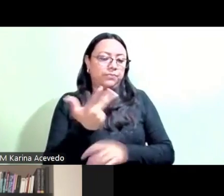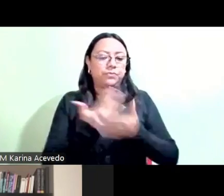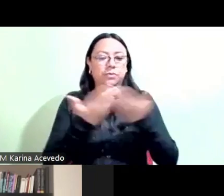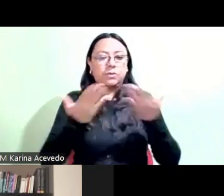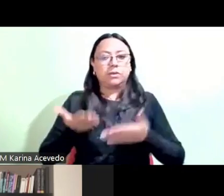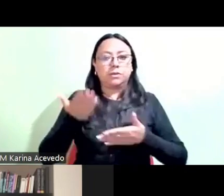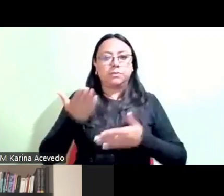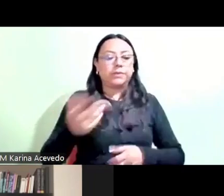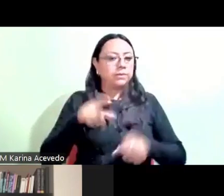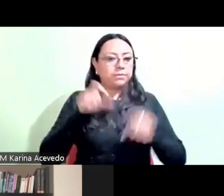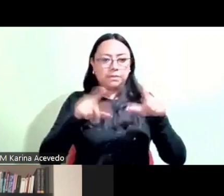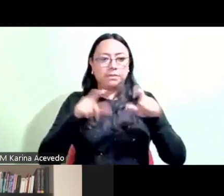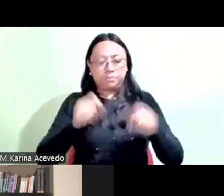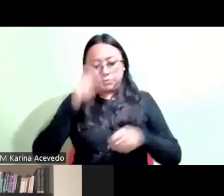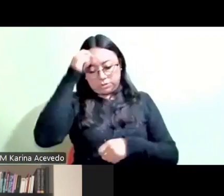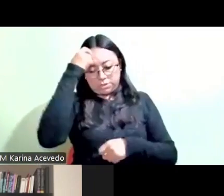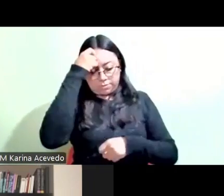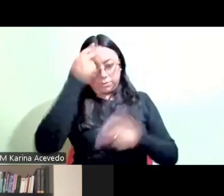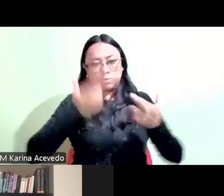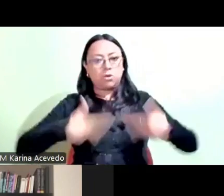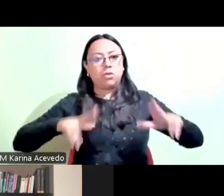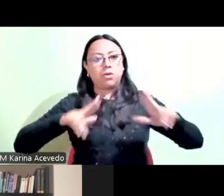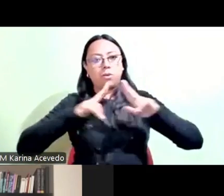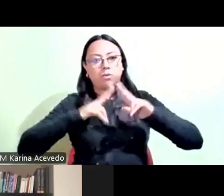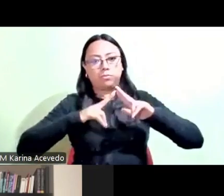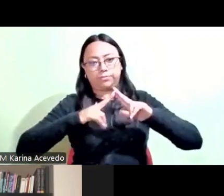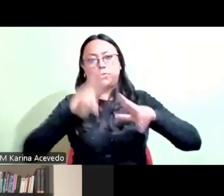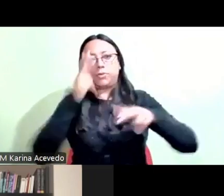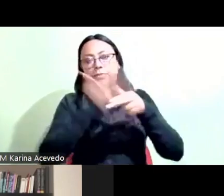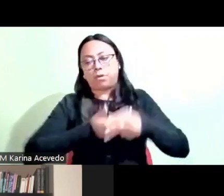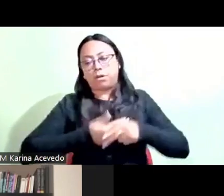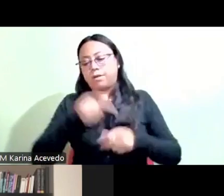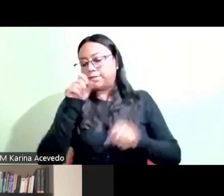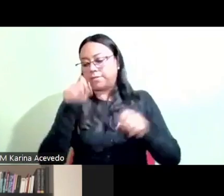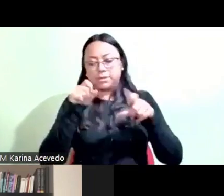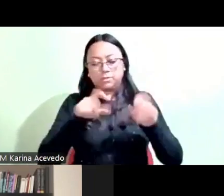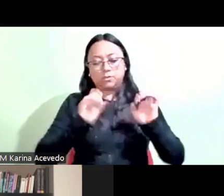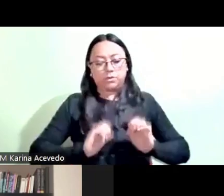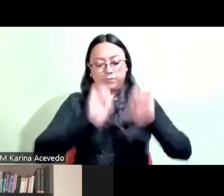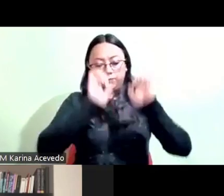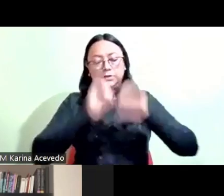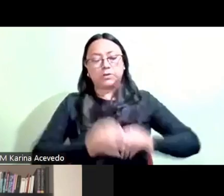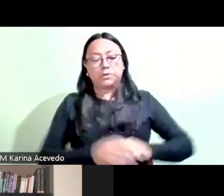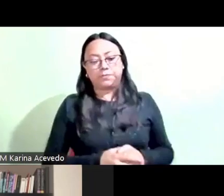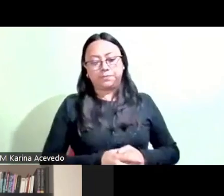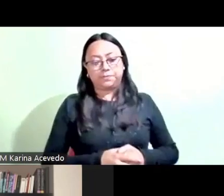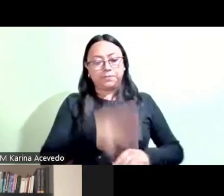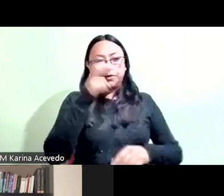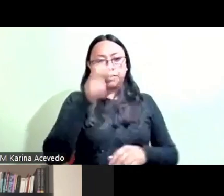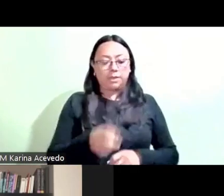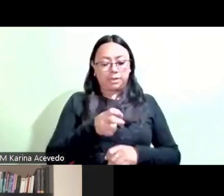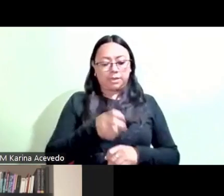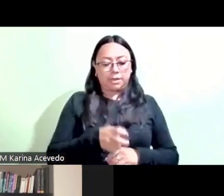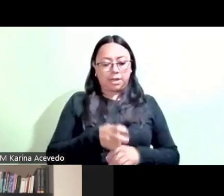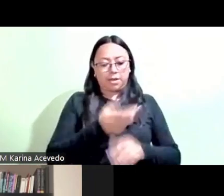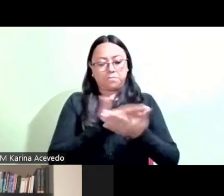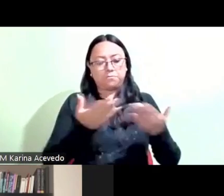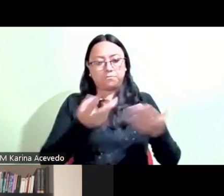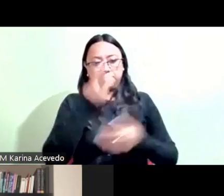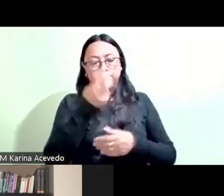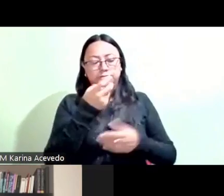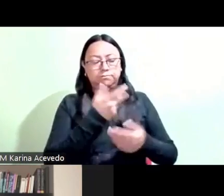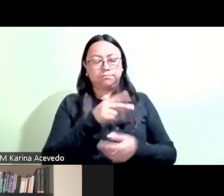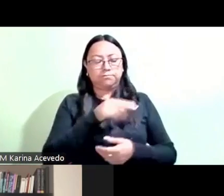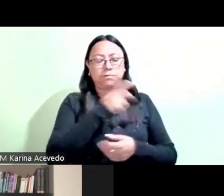hospedaje en el mismo potencial constructivo que autoriza el referido certificado. En este orden de ideas se precisa que el dictamen puesto